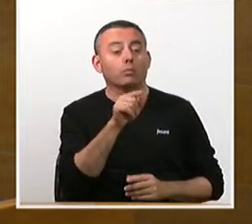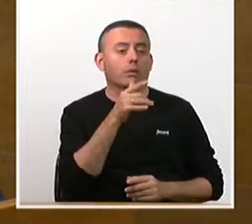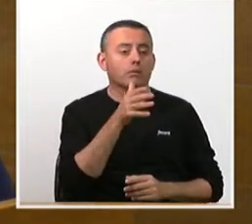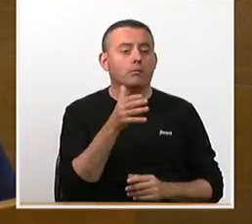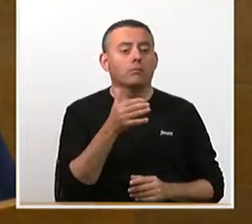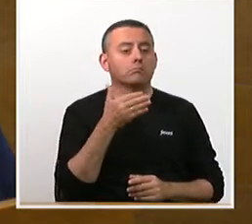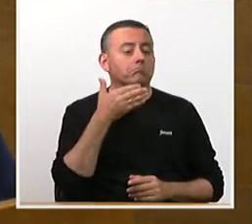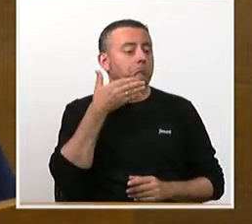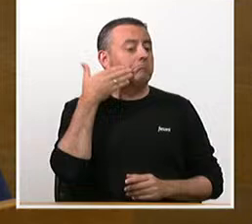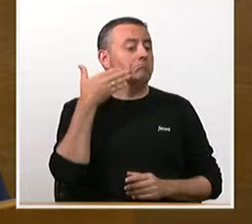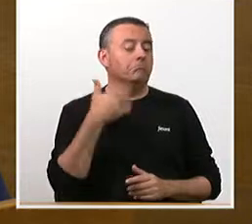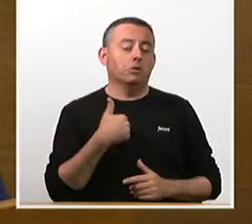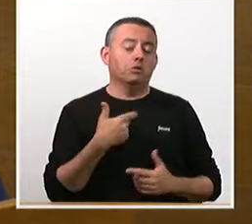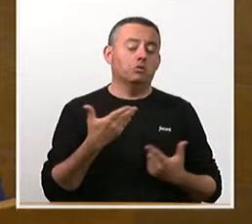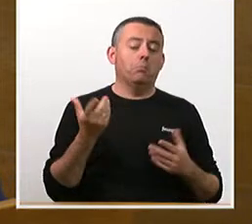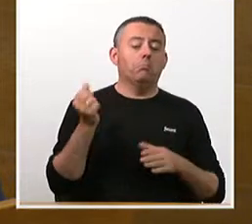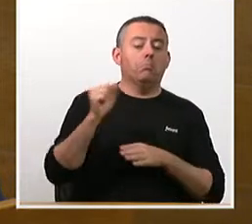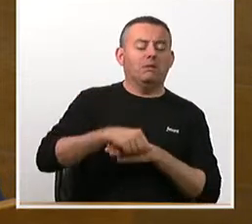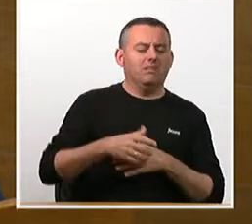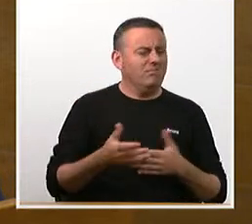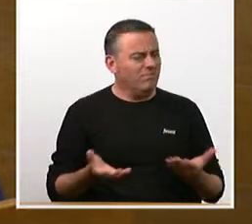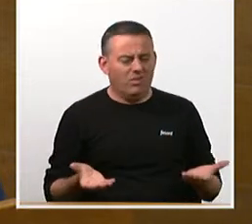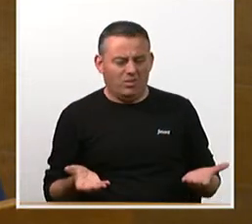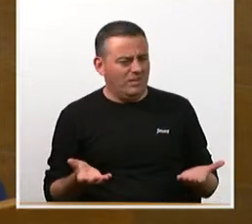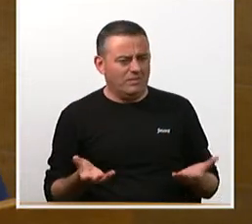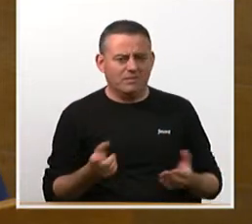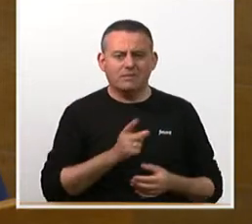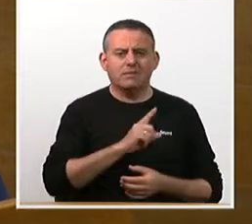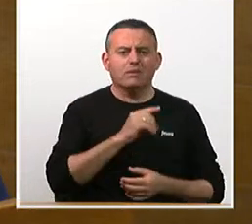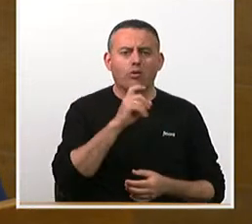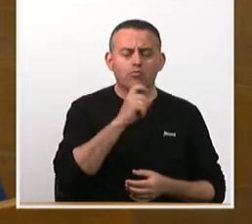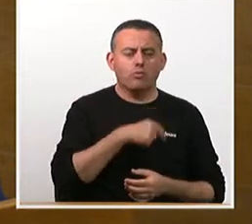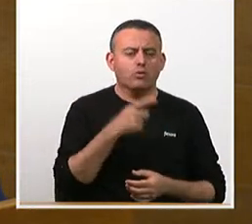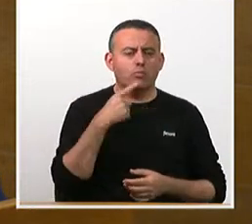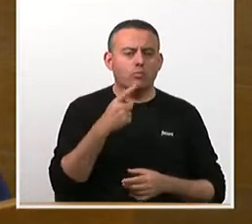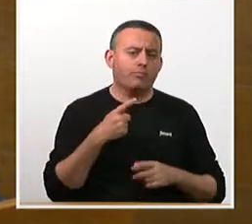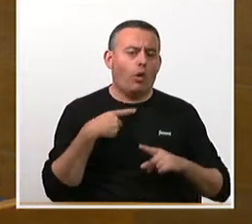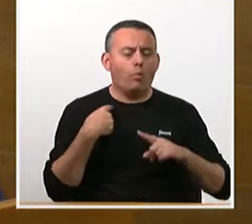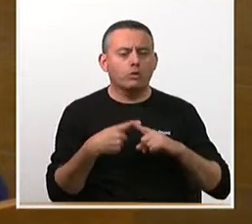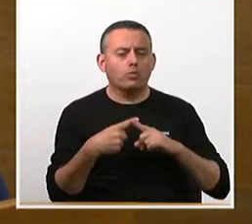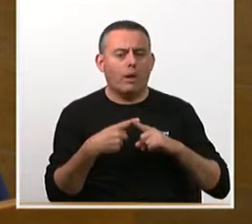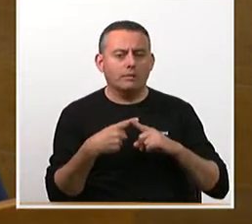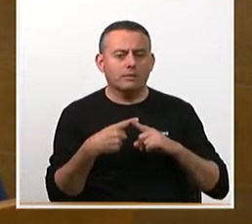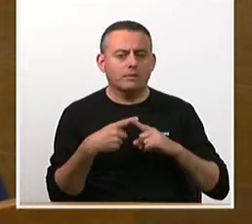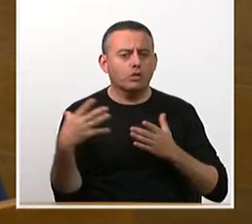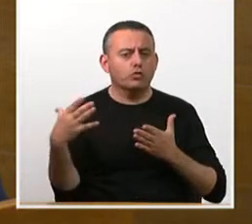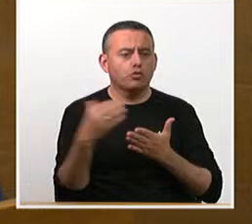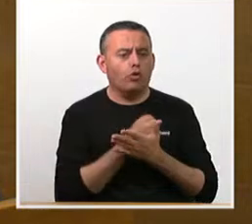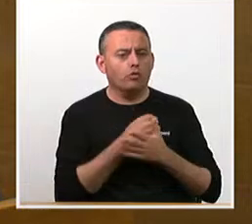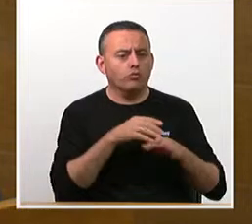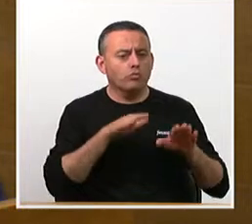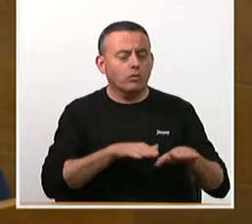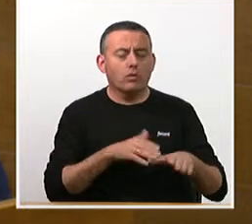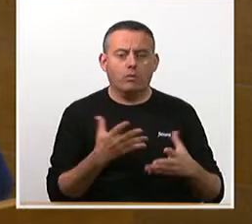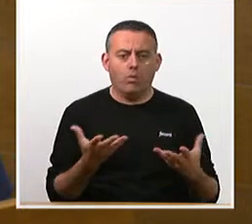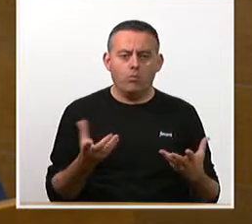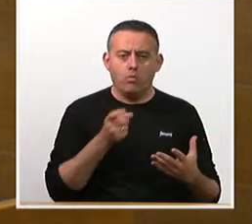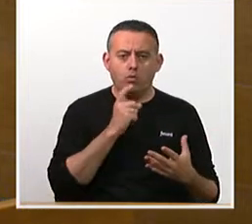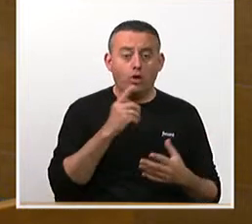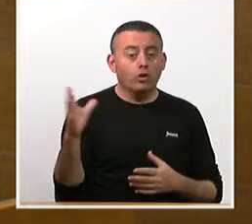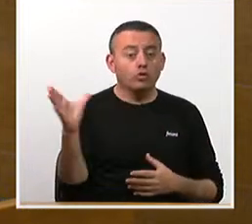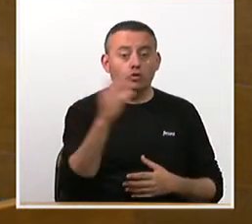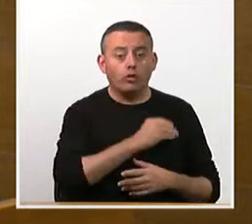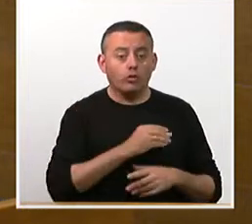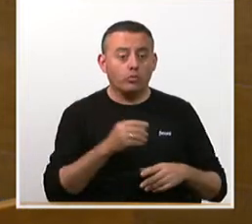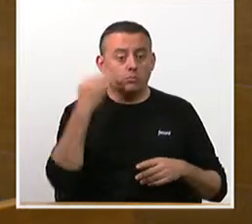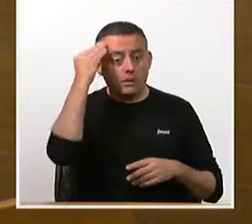arrogado algo que no es cierto que es la representación de todas las personas homosexuales ni todos los homosexuales piensan como ustedes ni todos les